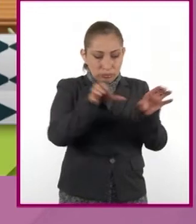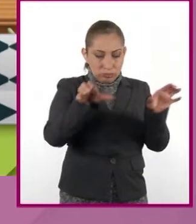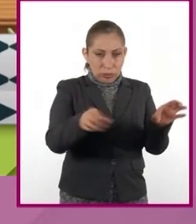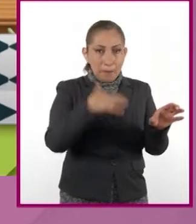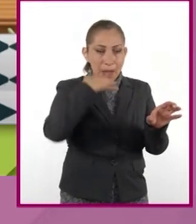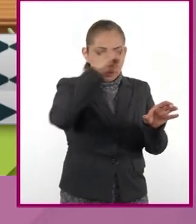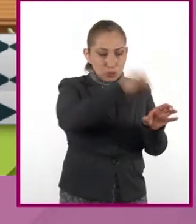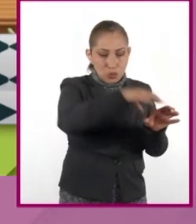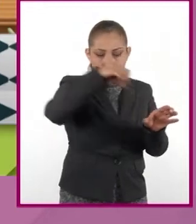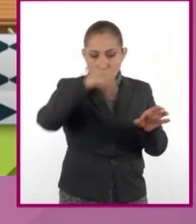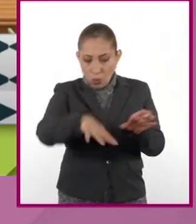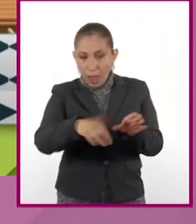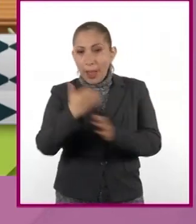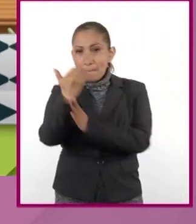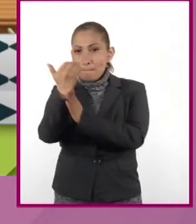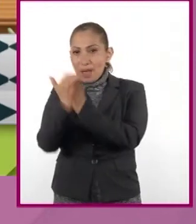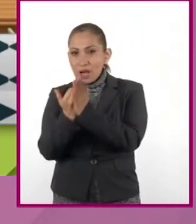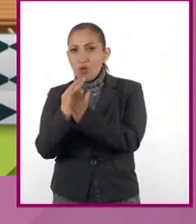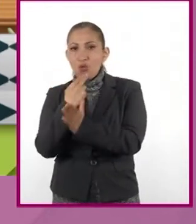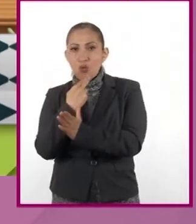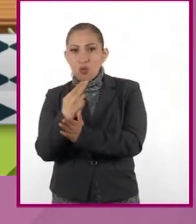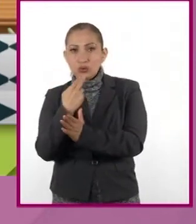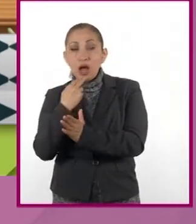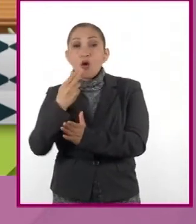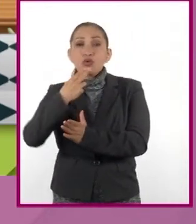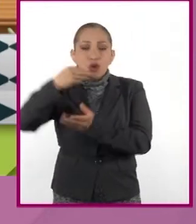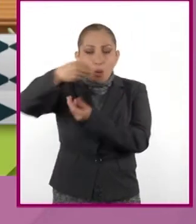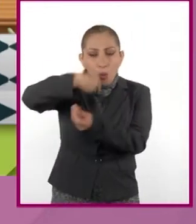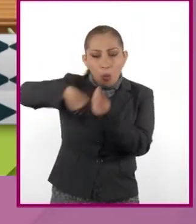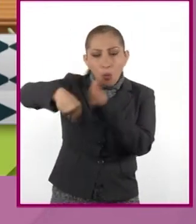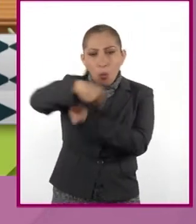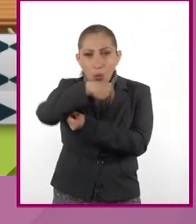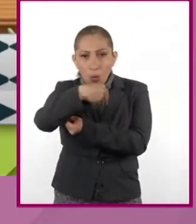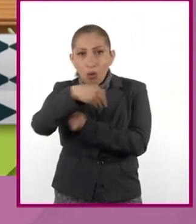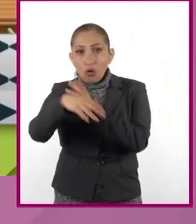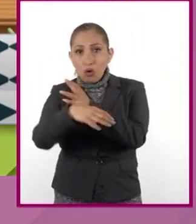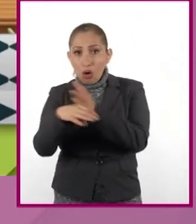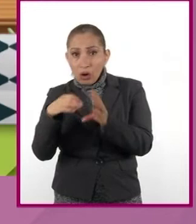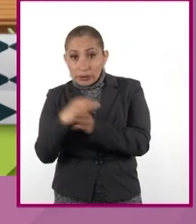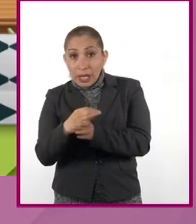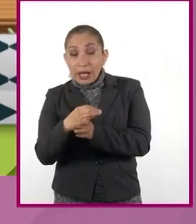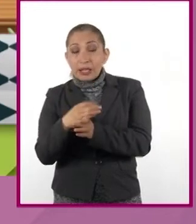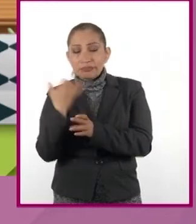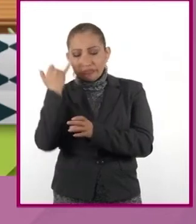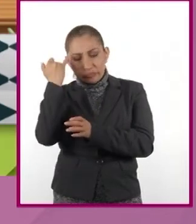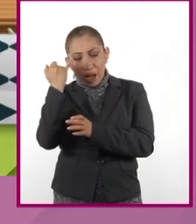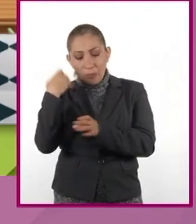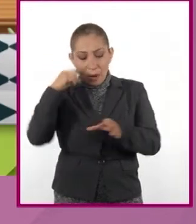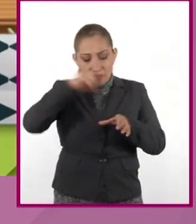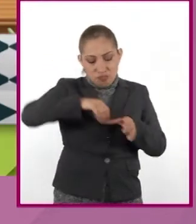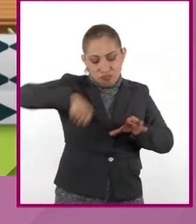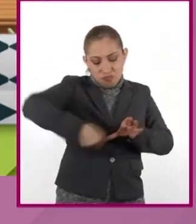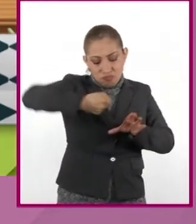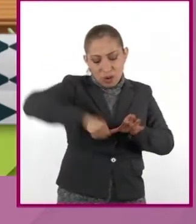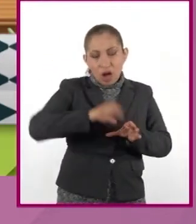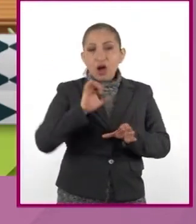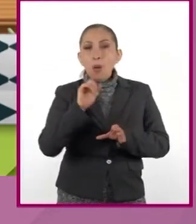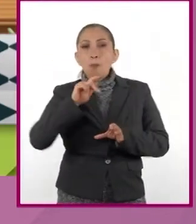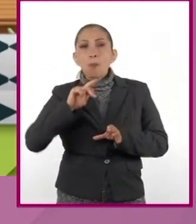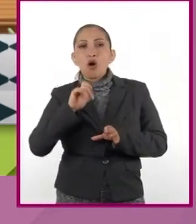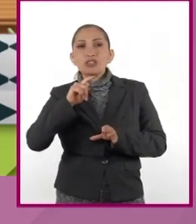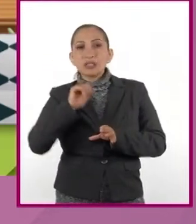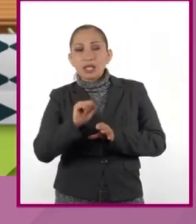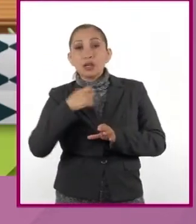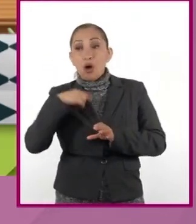la basura, reduciendo, reciclando y reutilizando, elaborando compostas y